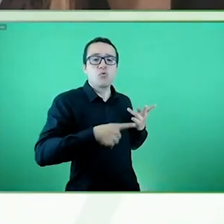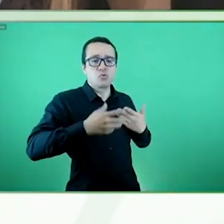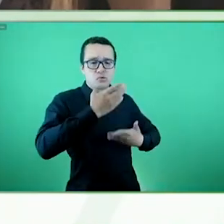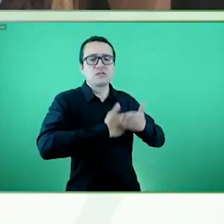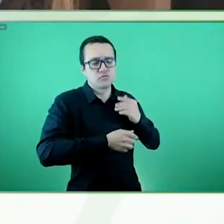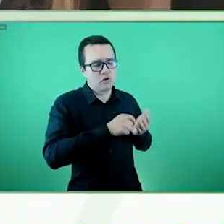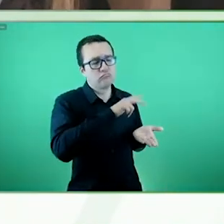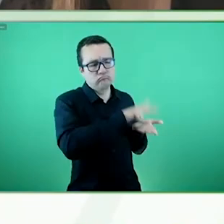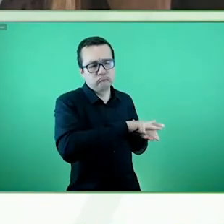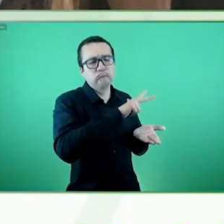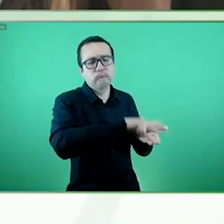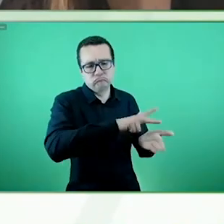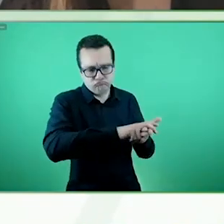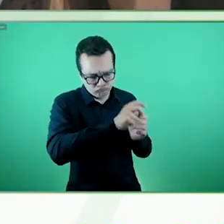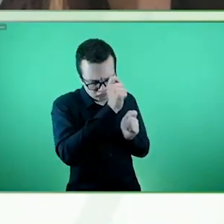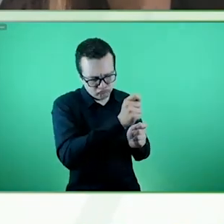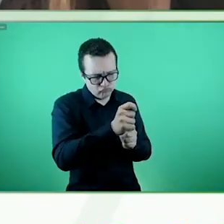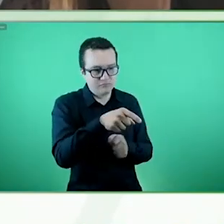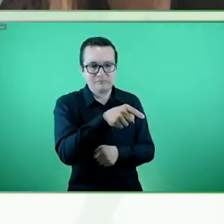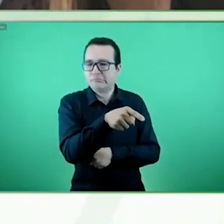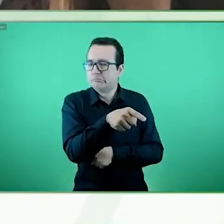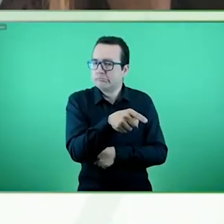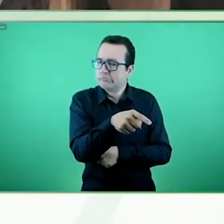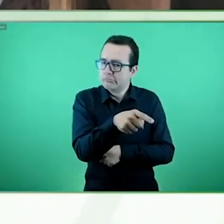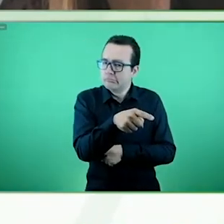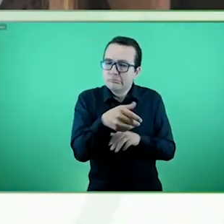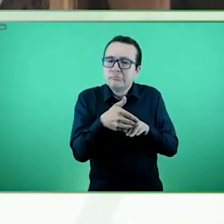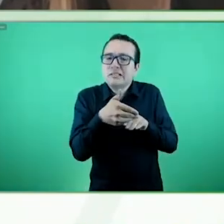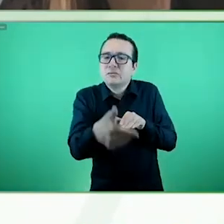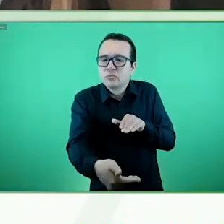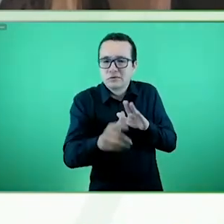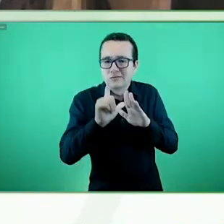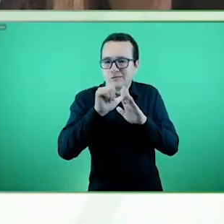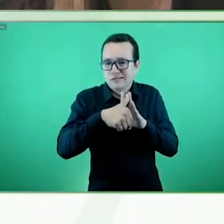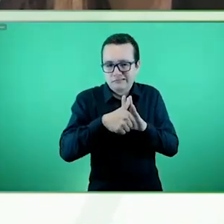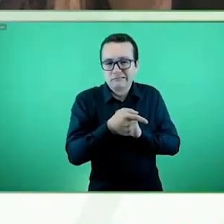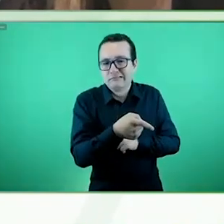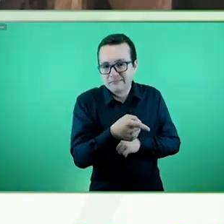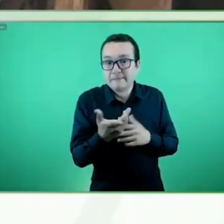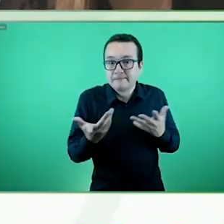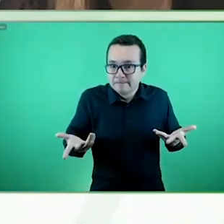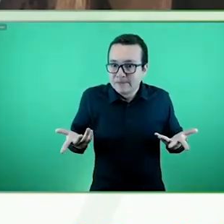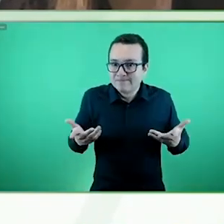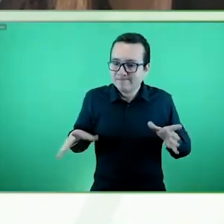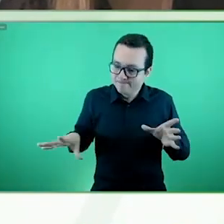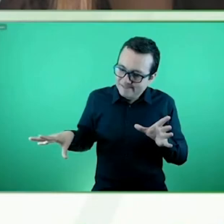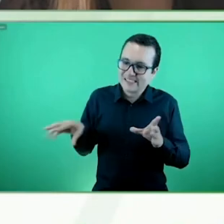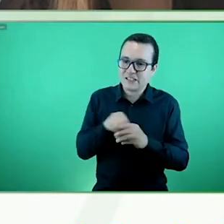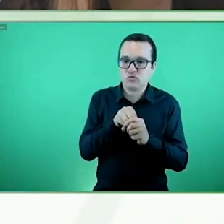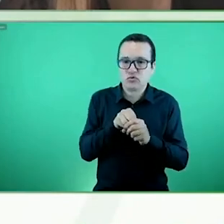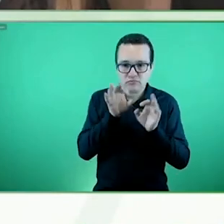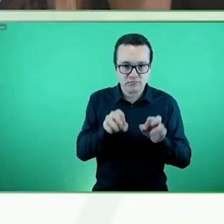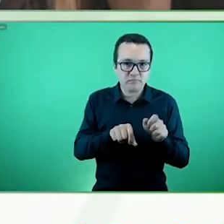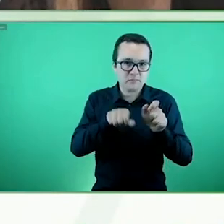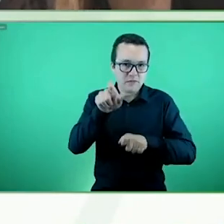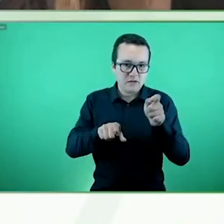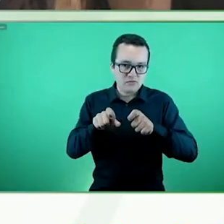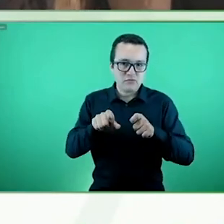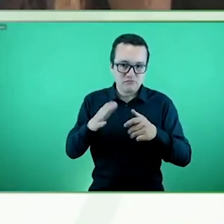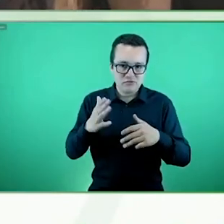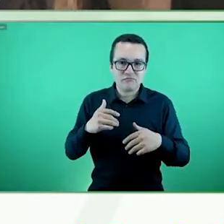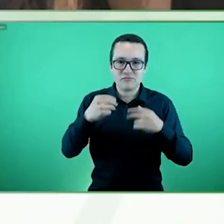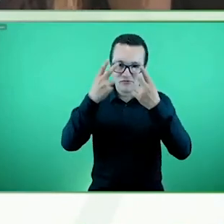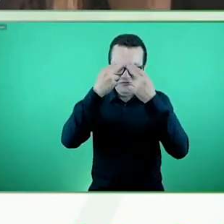nos enfrenta a retos para la plena inclusión de este colectivo. Nosotros, siguiente